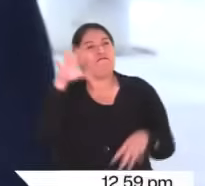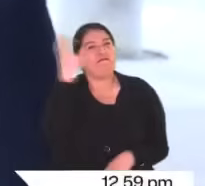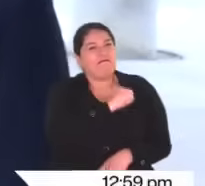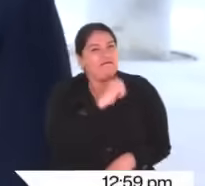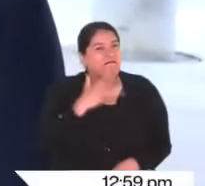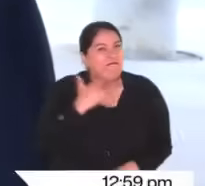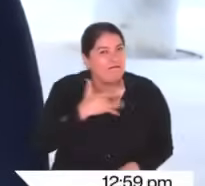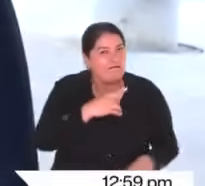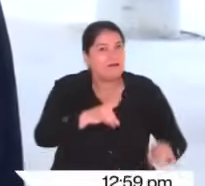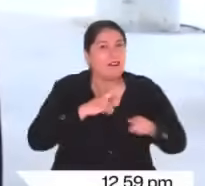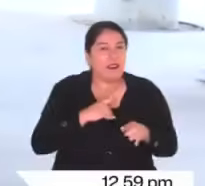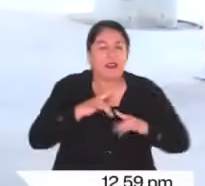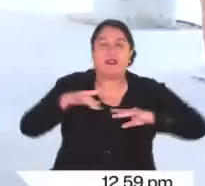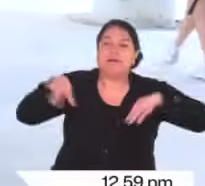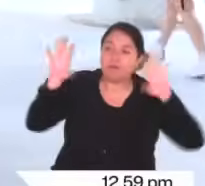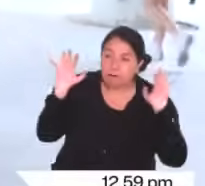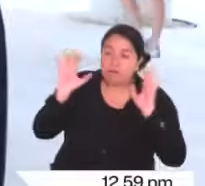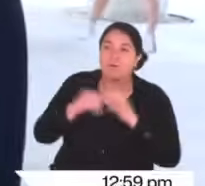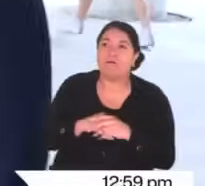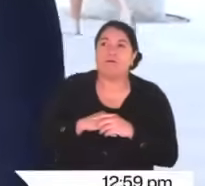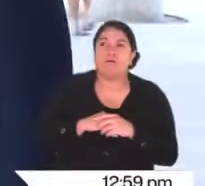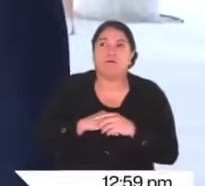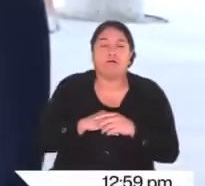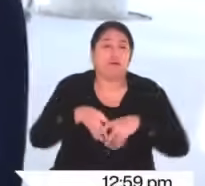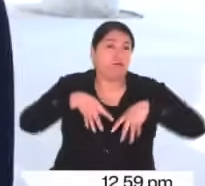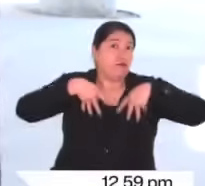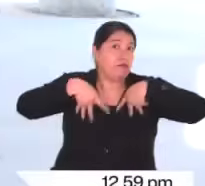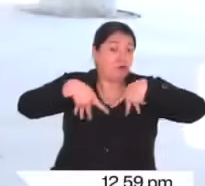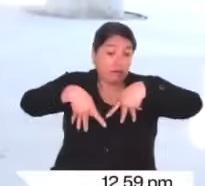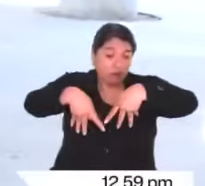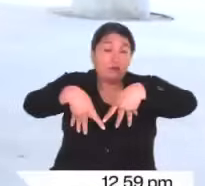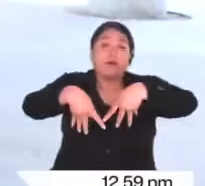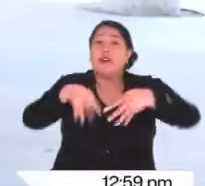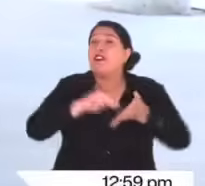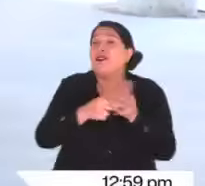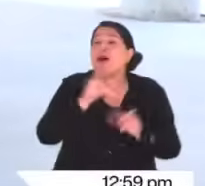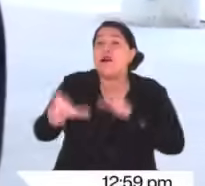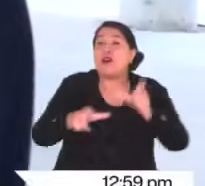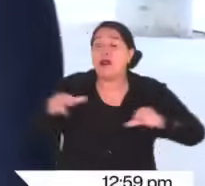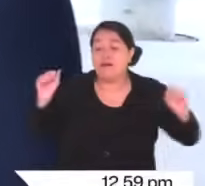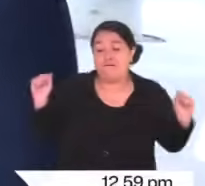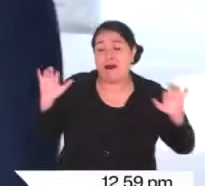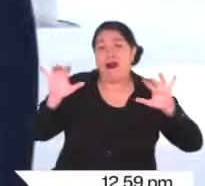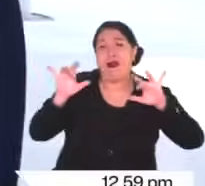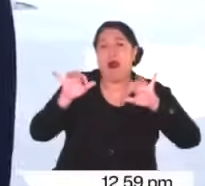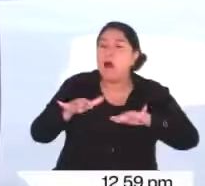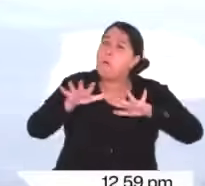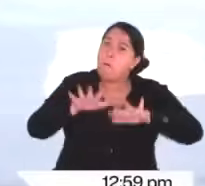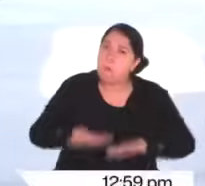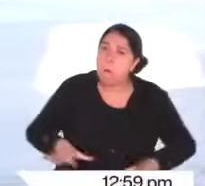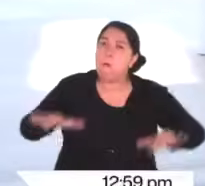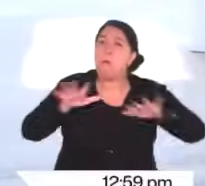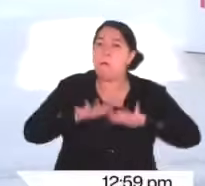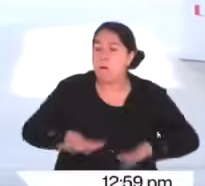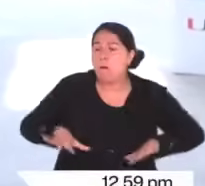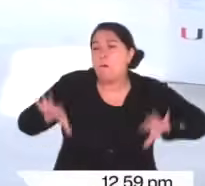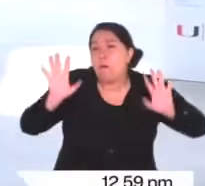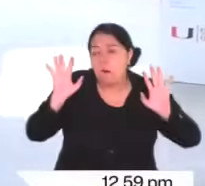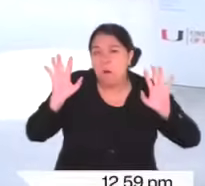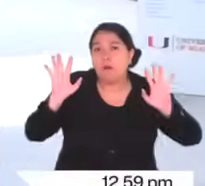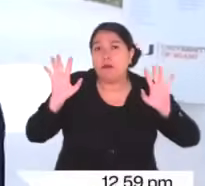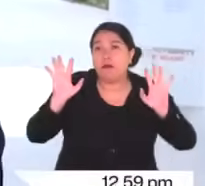dicen del país primero yo creo que es un es una expresión masiva pacífica y